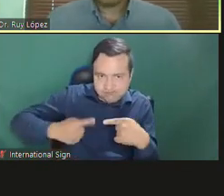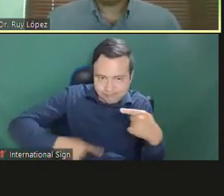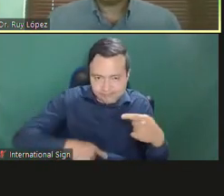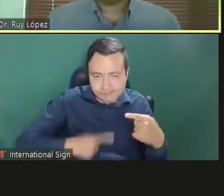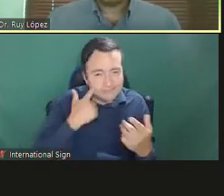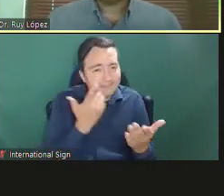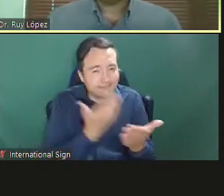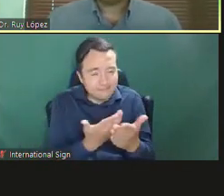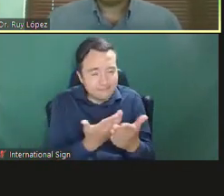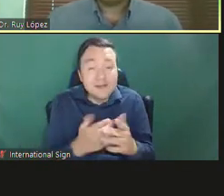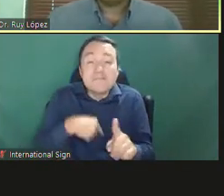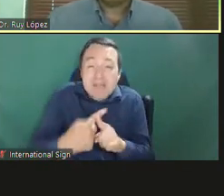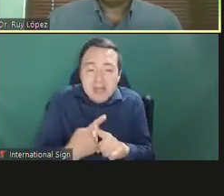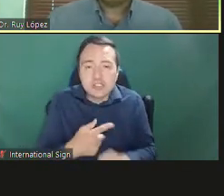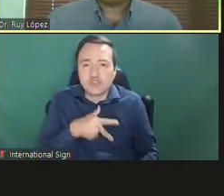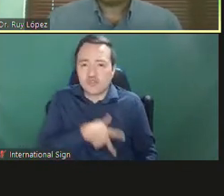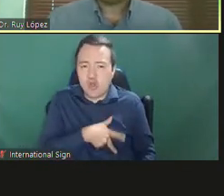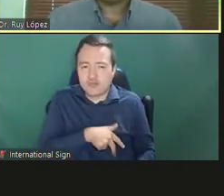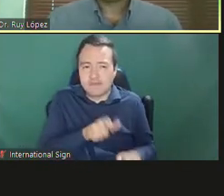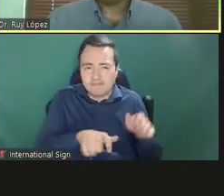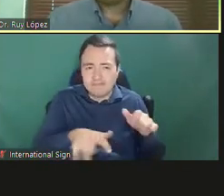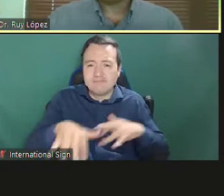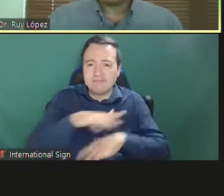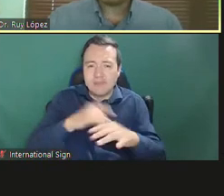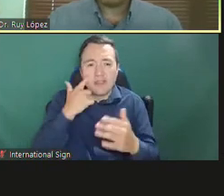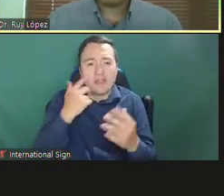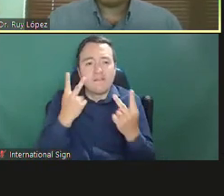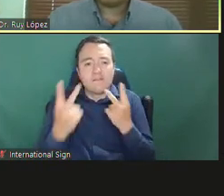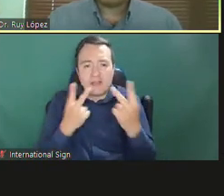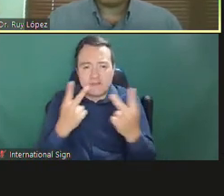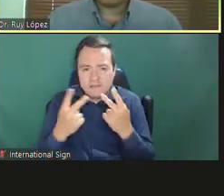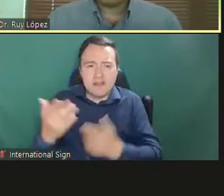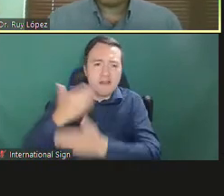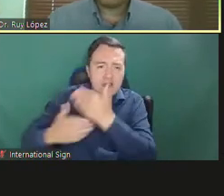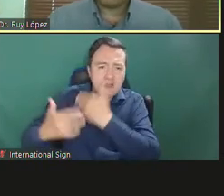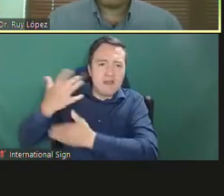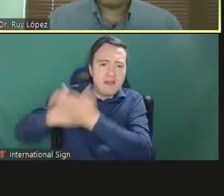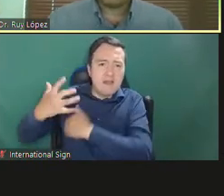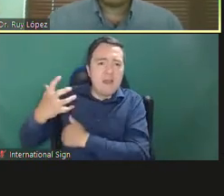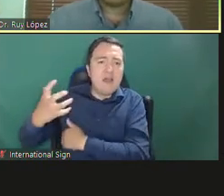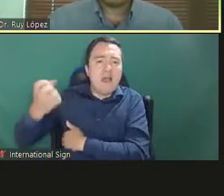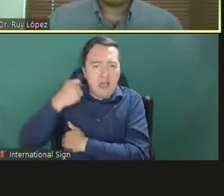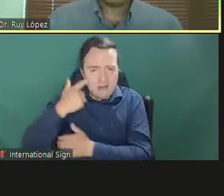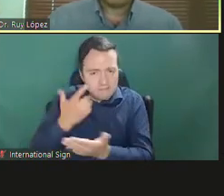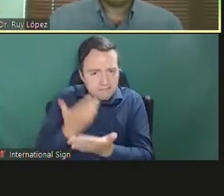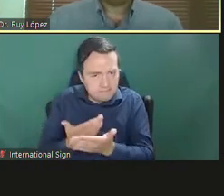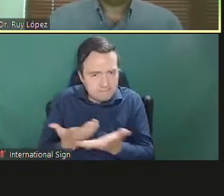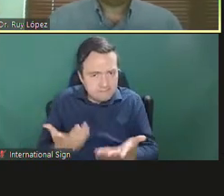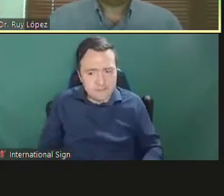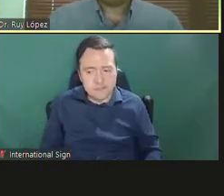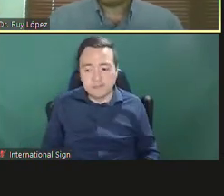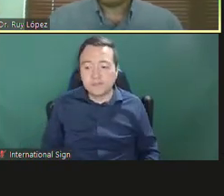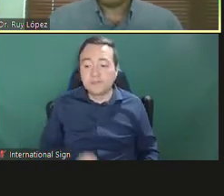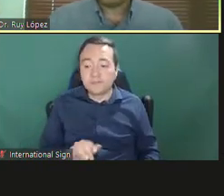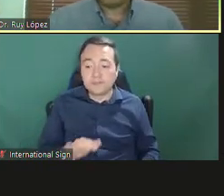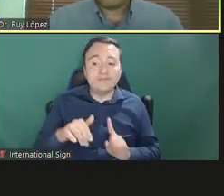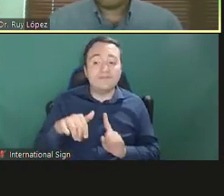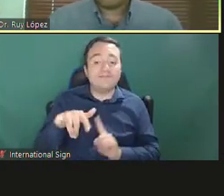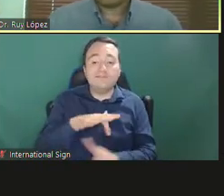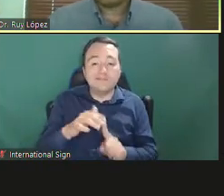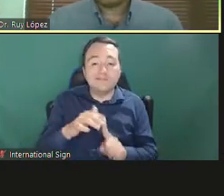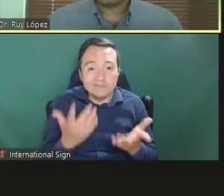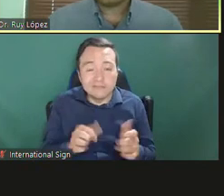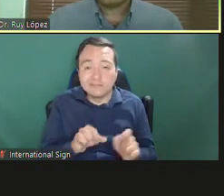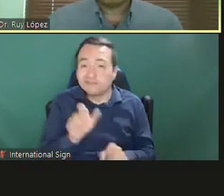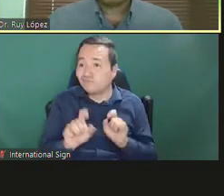identificado desde hace ya varias décadas y mucho tiene que ver con los entornos con los entornos en los que la población se mueve